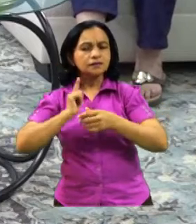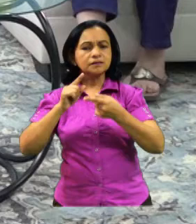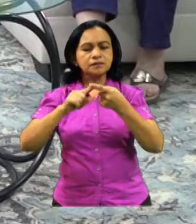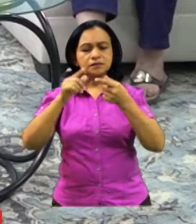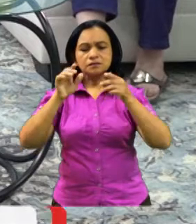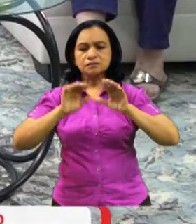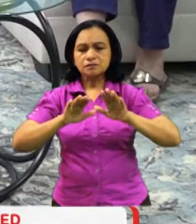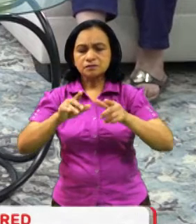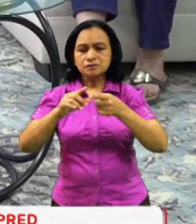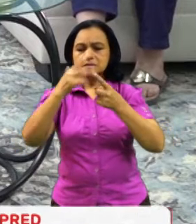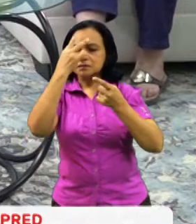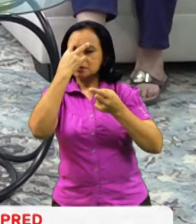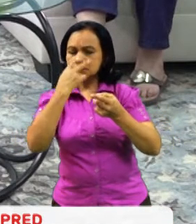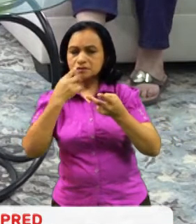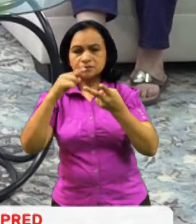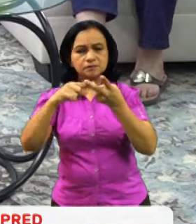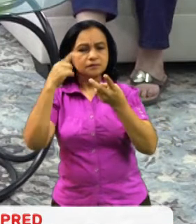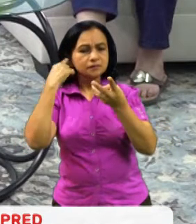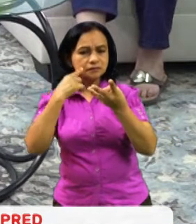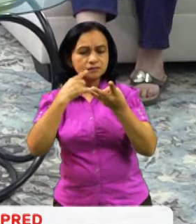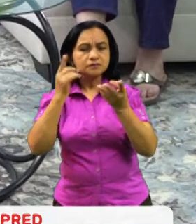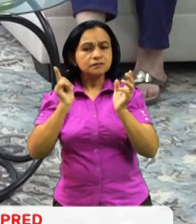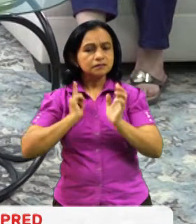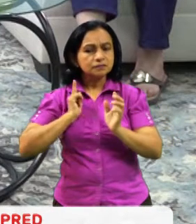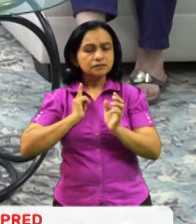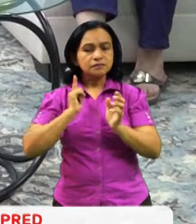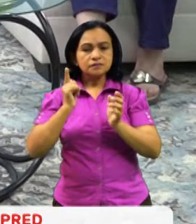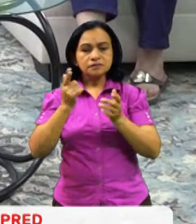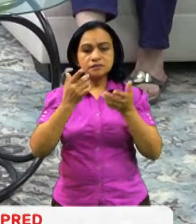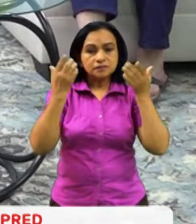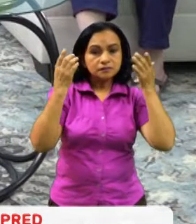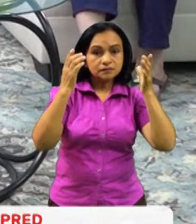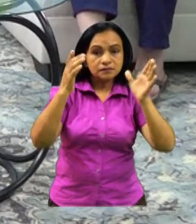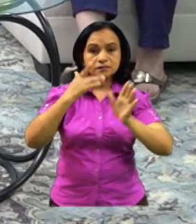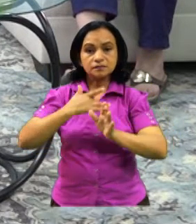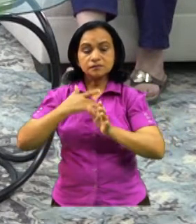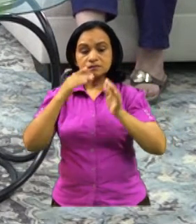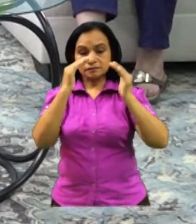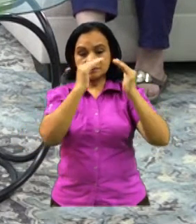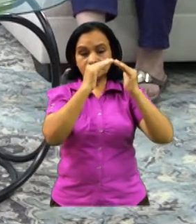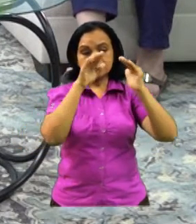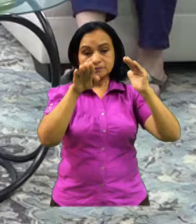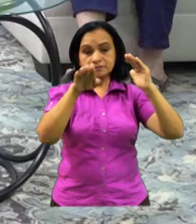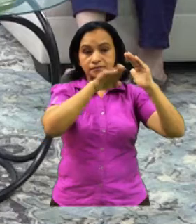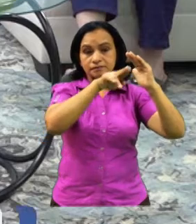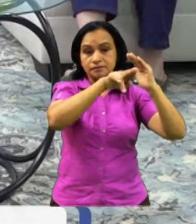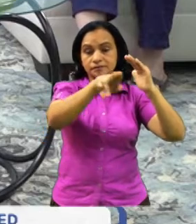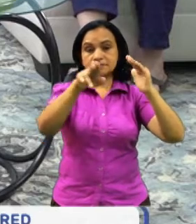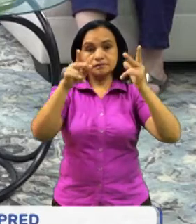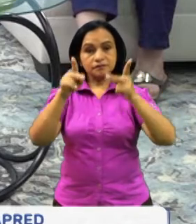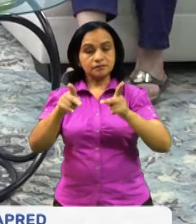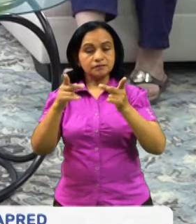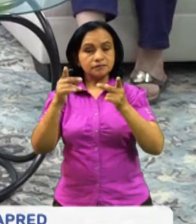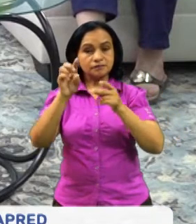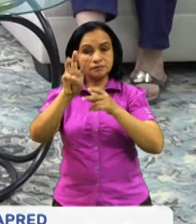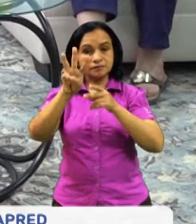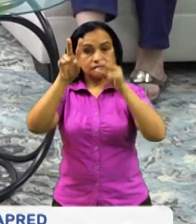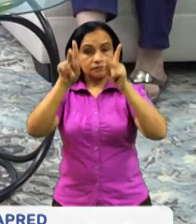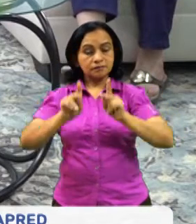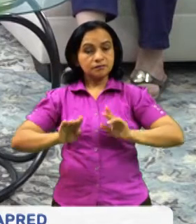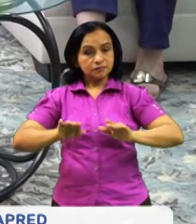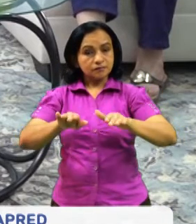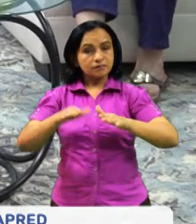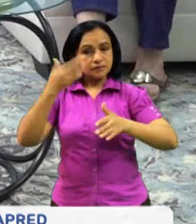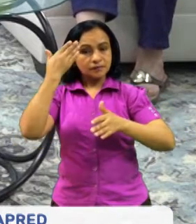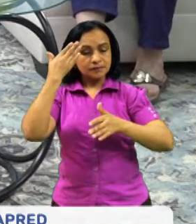existen, cuántos con discapacidad visual, y eso nos permite también tener los medios auxiliares necesarios en los albergues a la hora de evacuar. Por ejemplo, tenemos 3 personas usuarias de